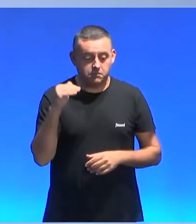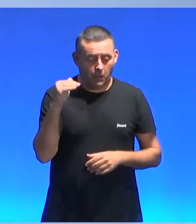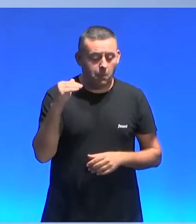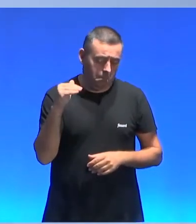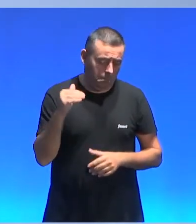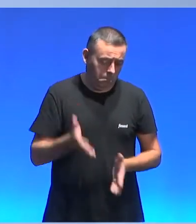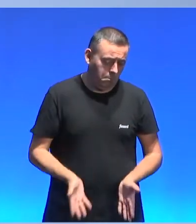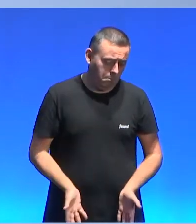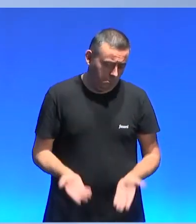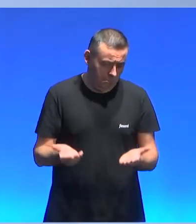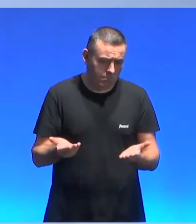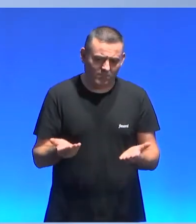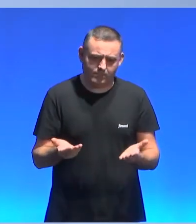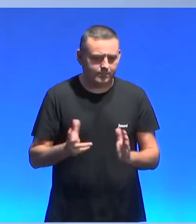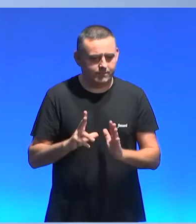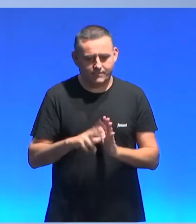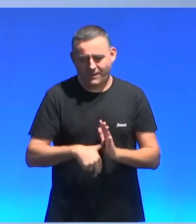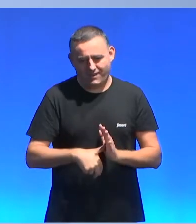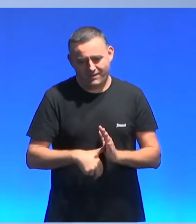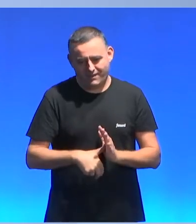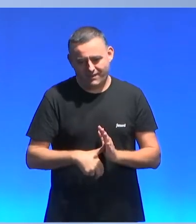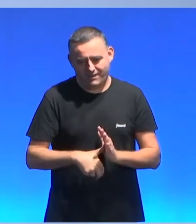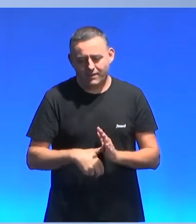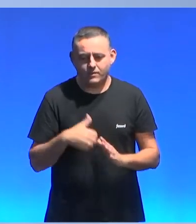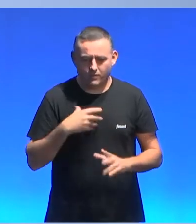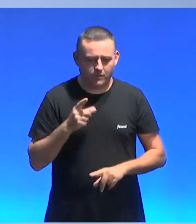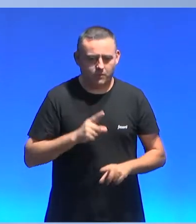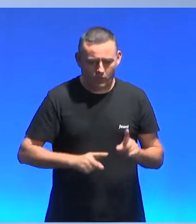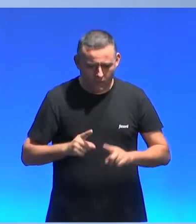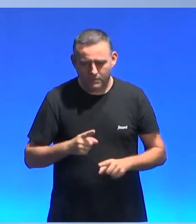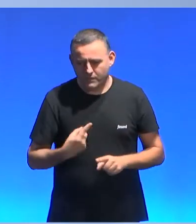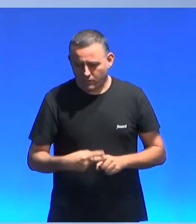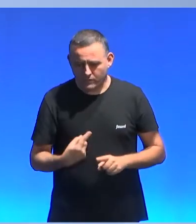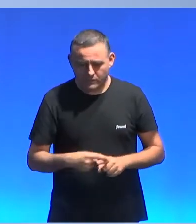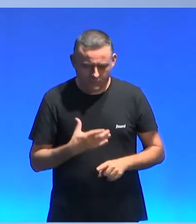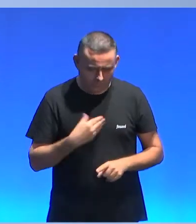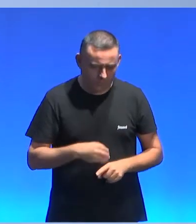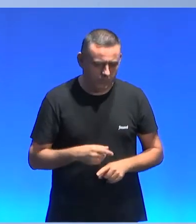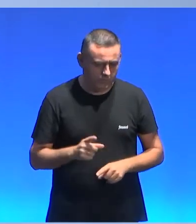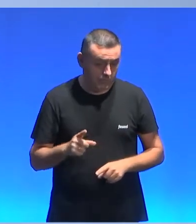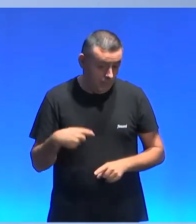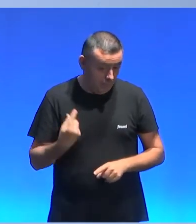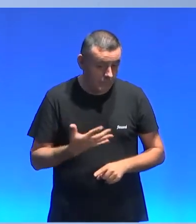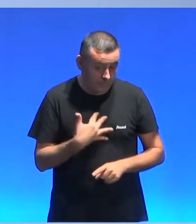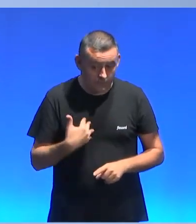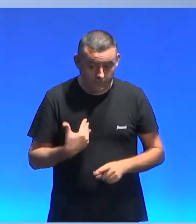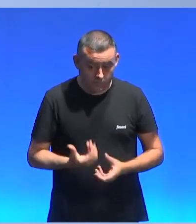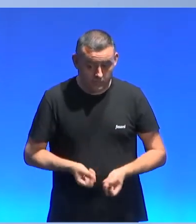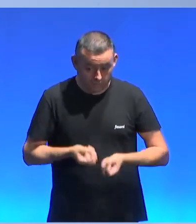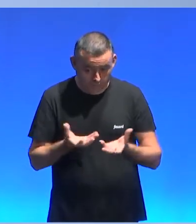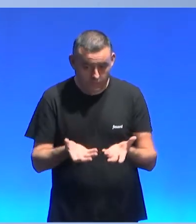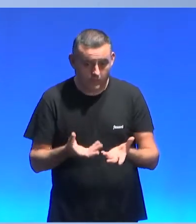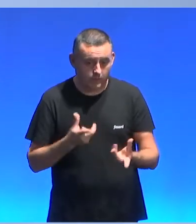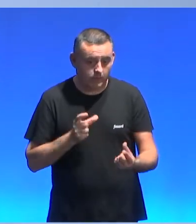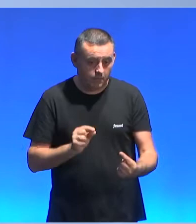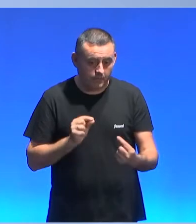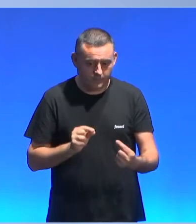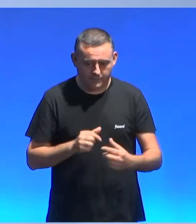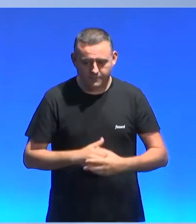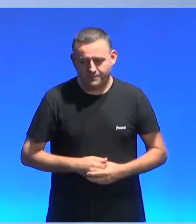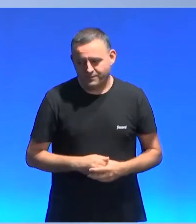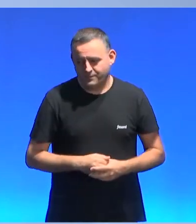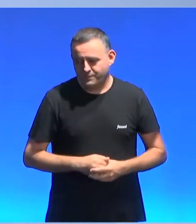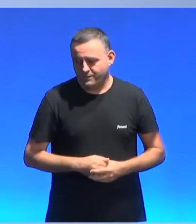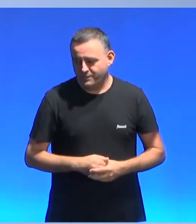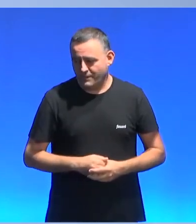Ya se han ocurrido problemas. Ahora, si queréis, tomamos algunos de estos en el debate, pero porque el tiempo